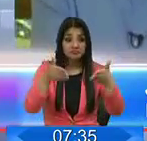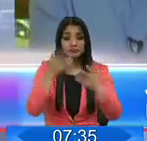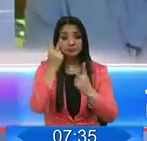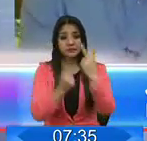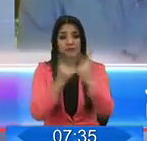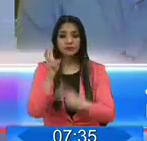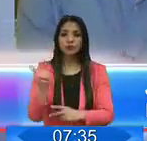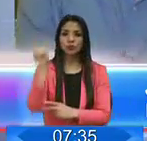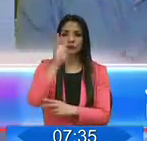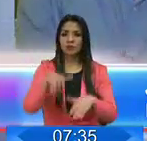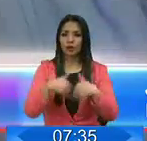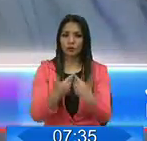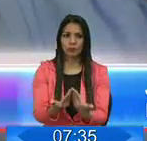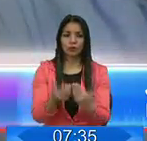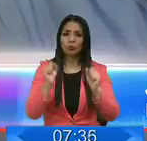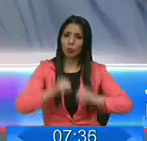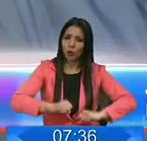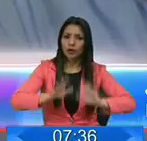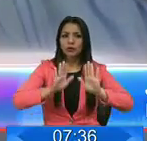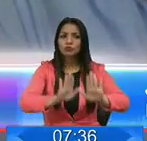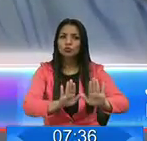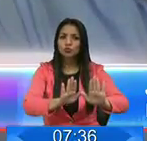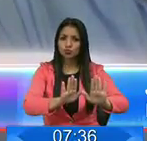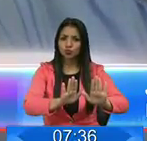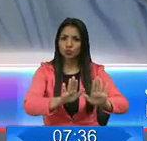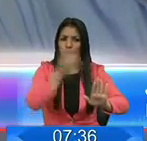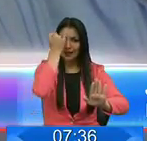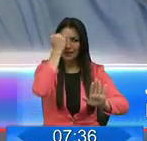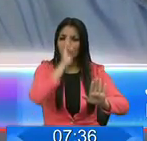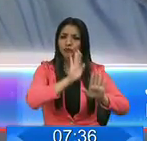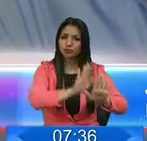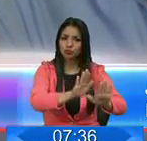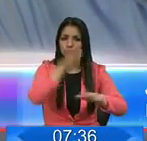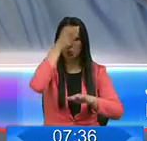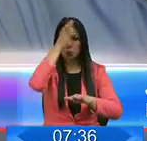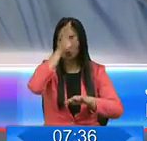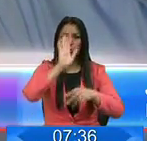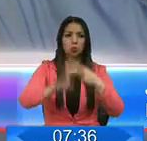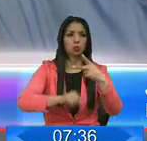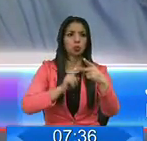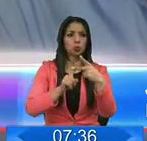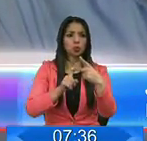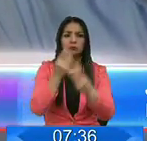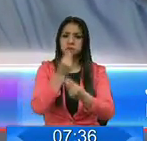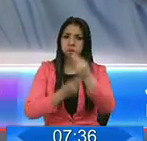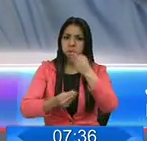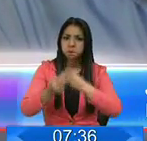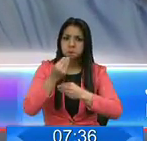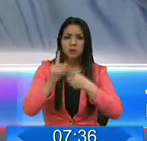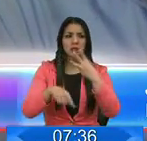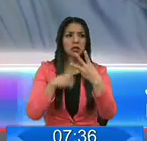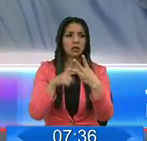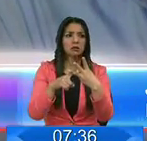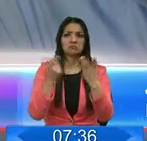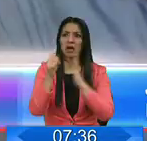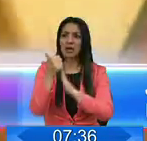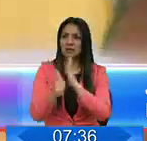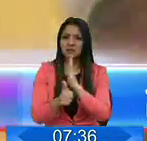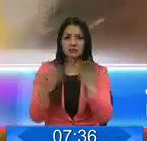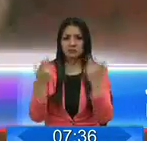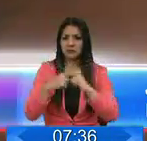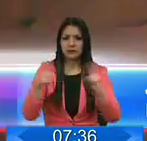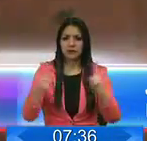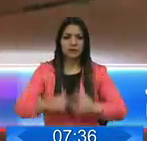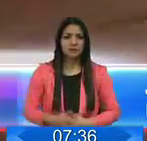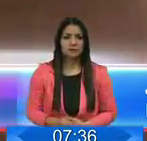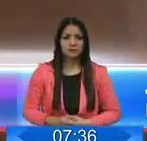función a lo que puedan brindar en cuanto a lo cultural, a lo gastronómico, a lo artístico. De hecho, para el